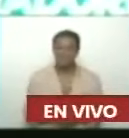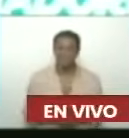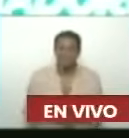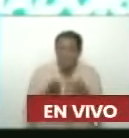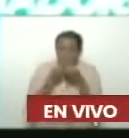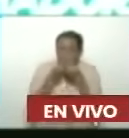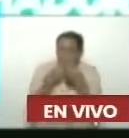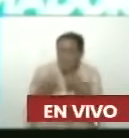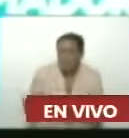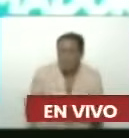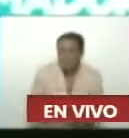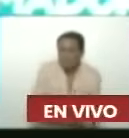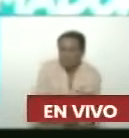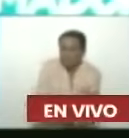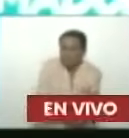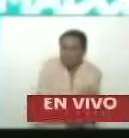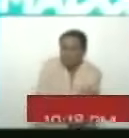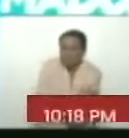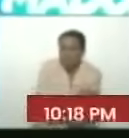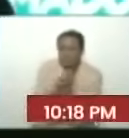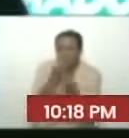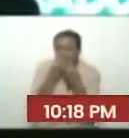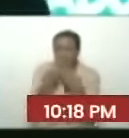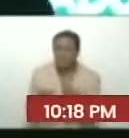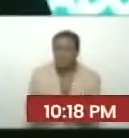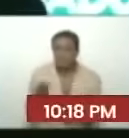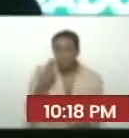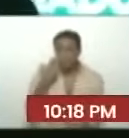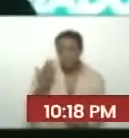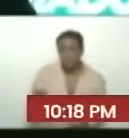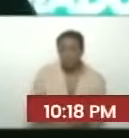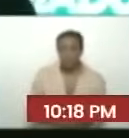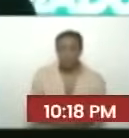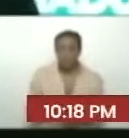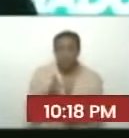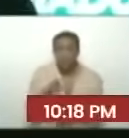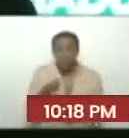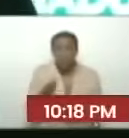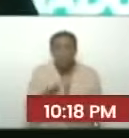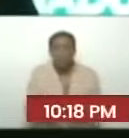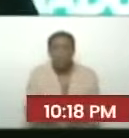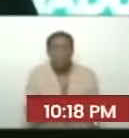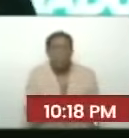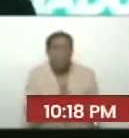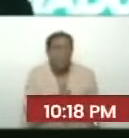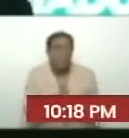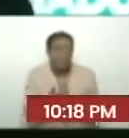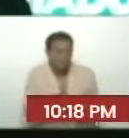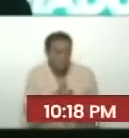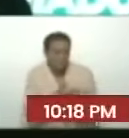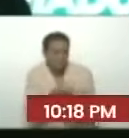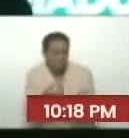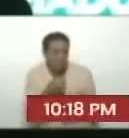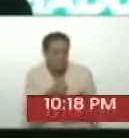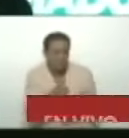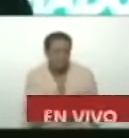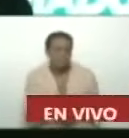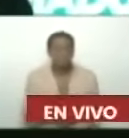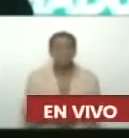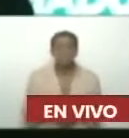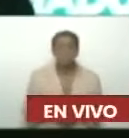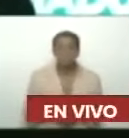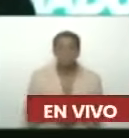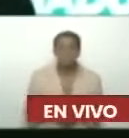¡Qué belleza, Mati! Oye, ¿cómo estás tú? Bien. ¿Chévere?